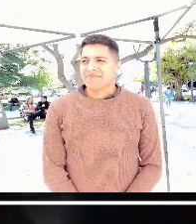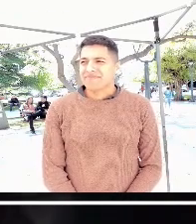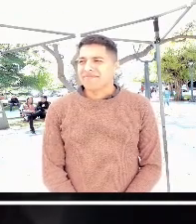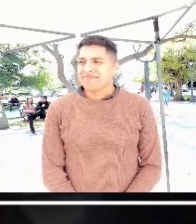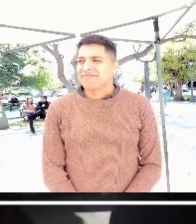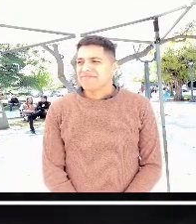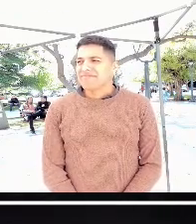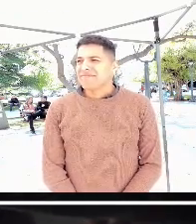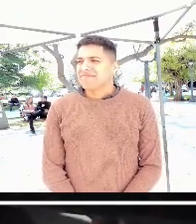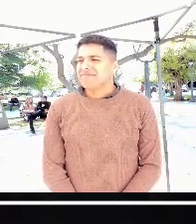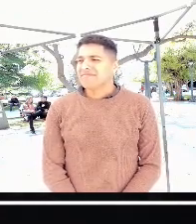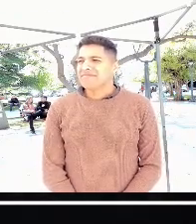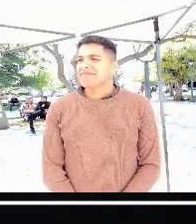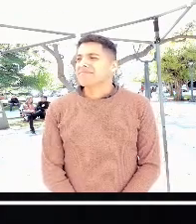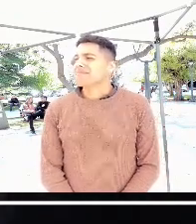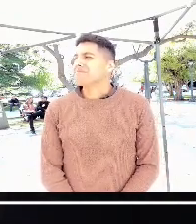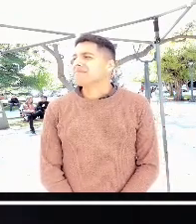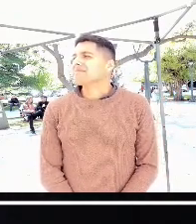Yo me acuerdo cuando la